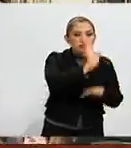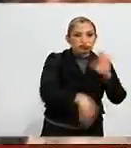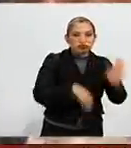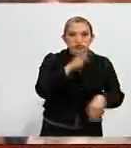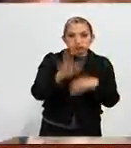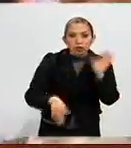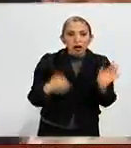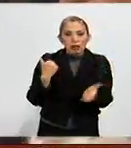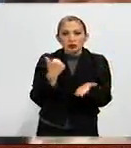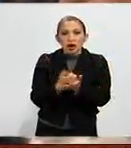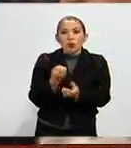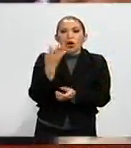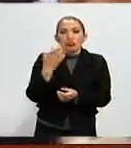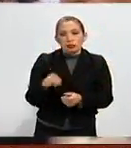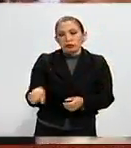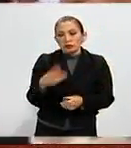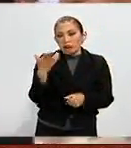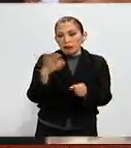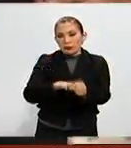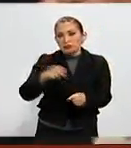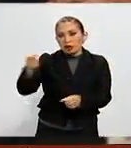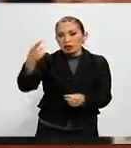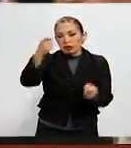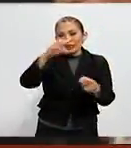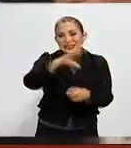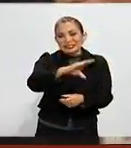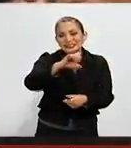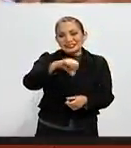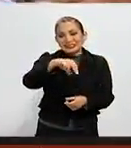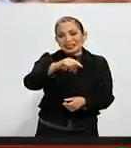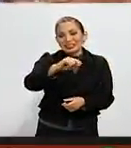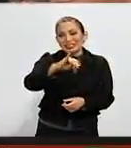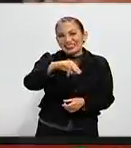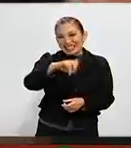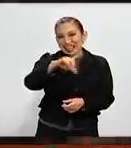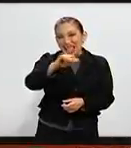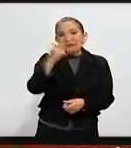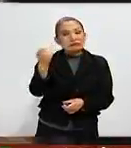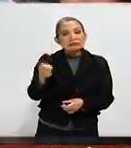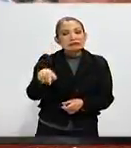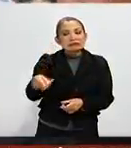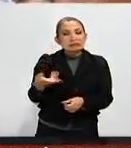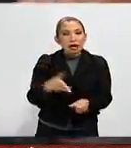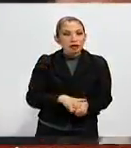en la ciudad. Estos 7 hospitales Centinela son hospitales